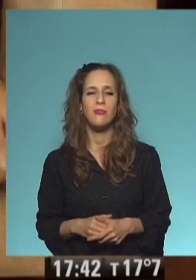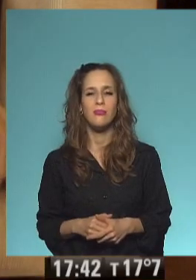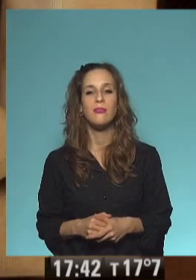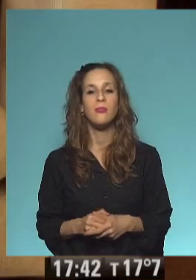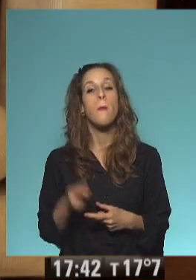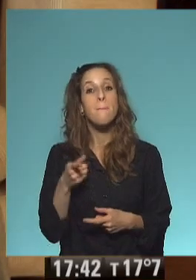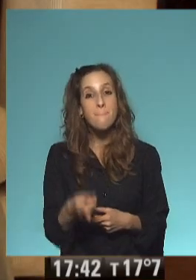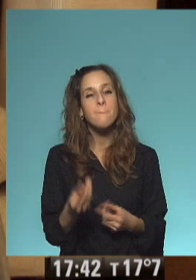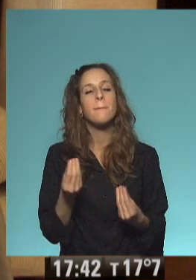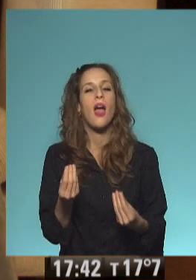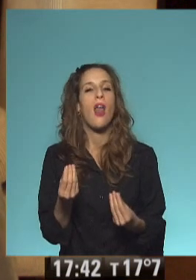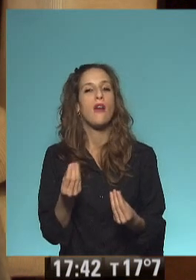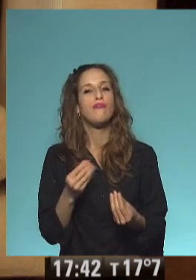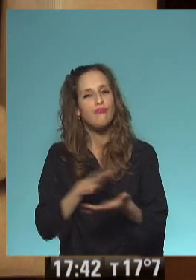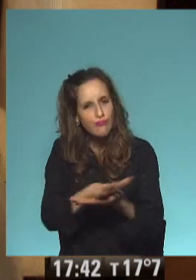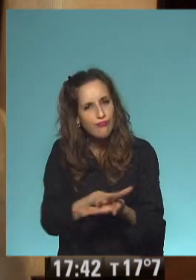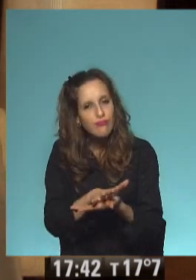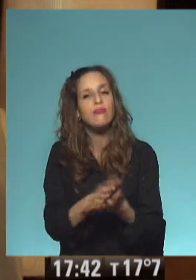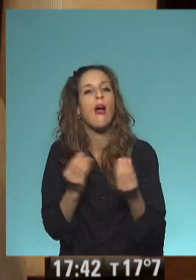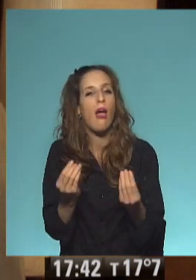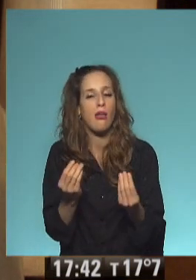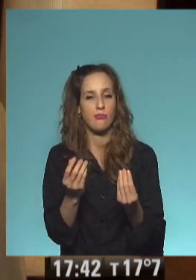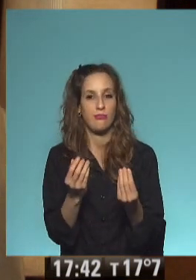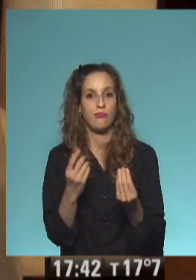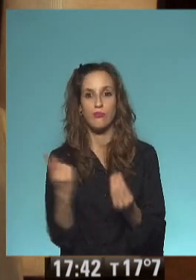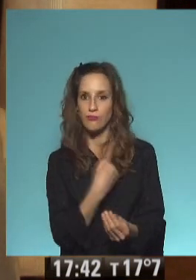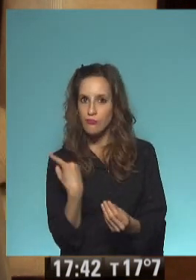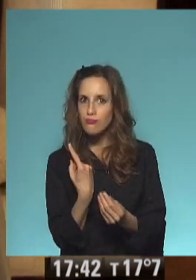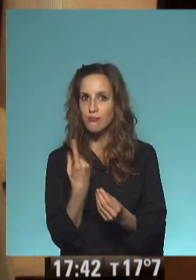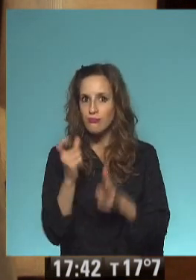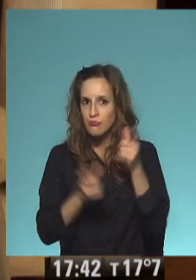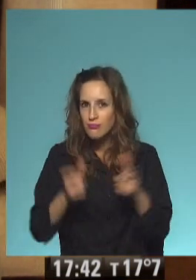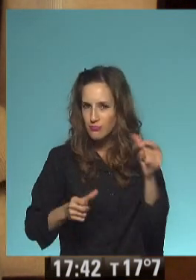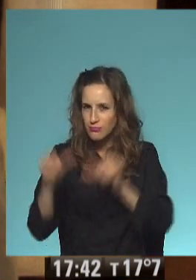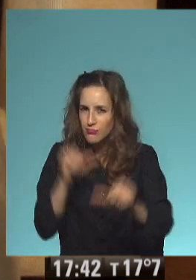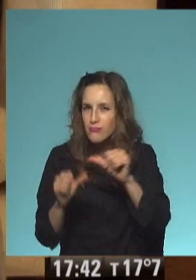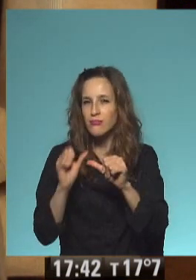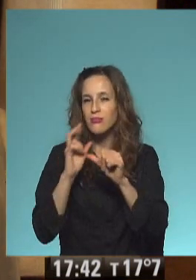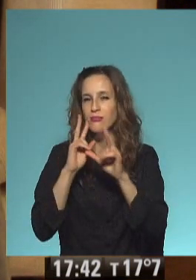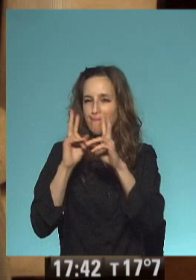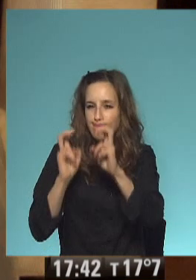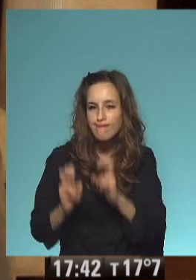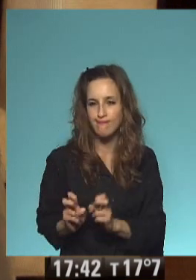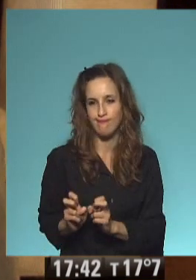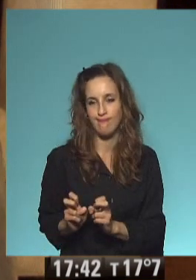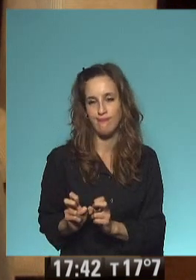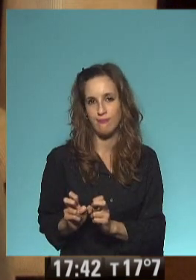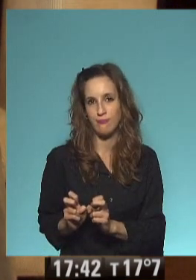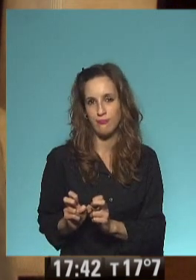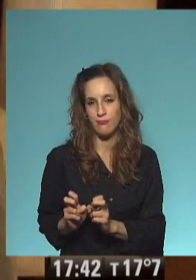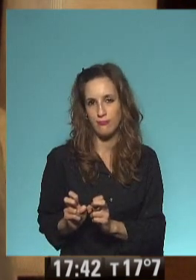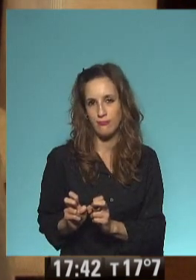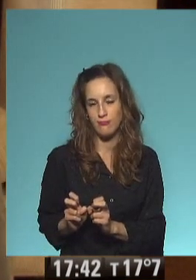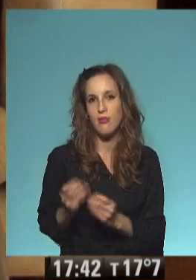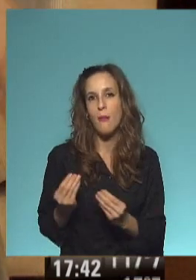Para poder llegar a estas conclusiones, lo que hacemos es investigar muchísimo para ver si nos damos cuenta que ponerse en el lugar